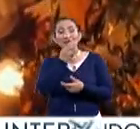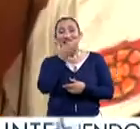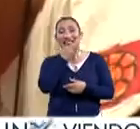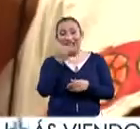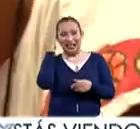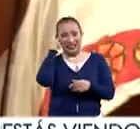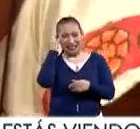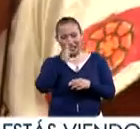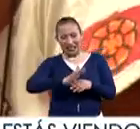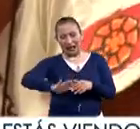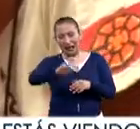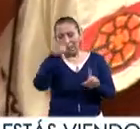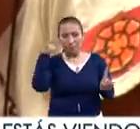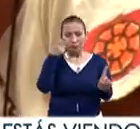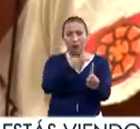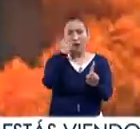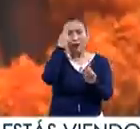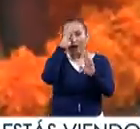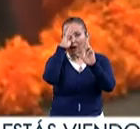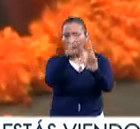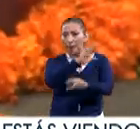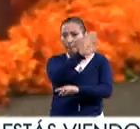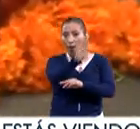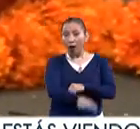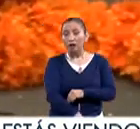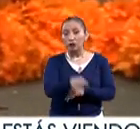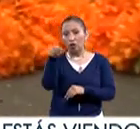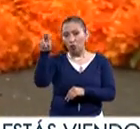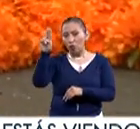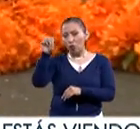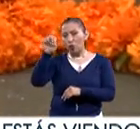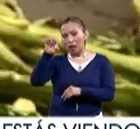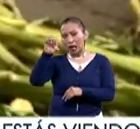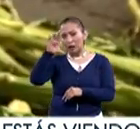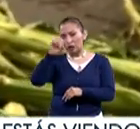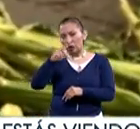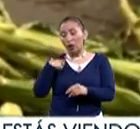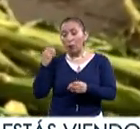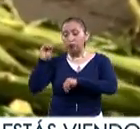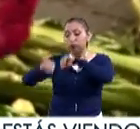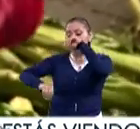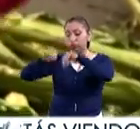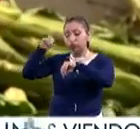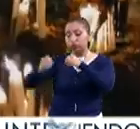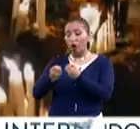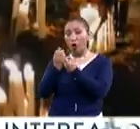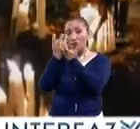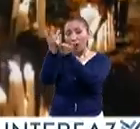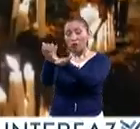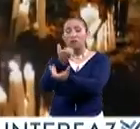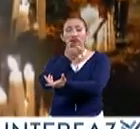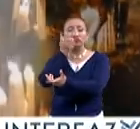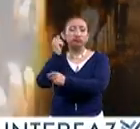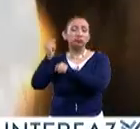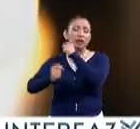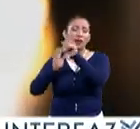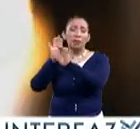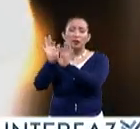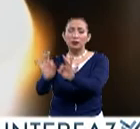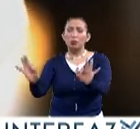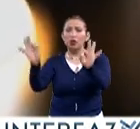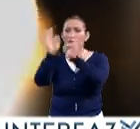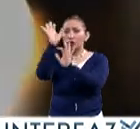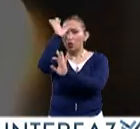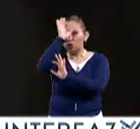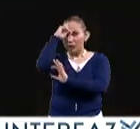festividad indígena dedicada a los muertos en México por la UNESCO, se montará una ofrenda, una de las tradiciones más emblemáticas